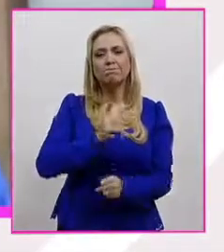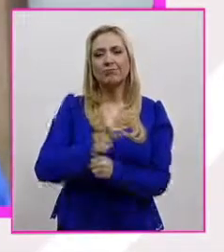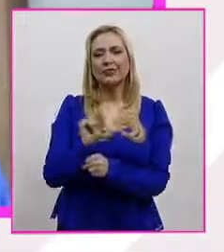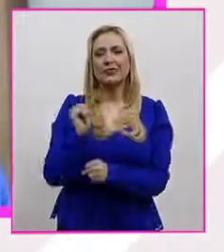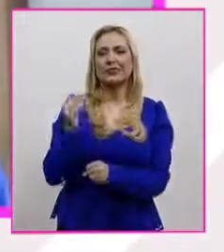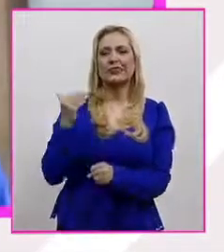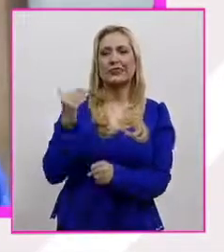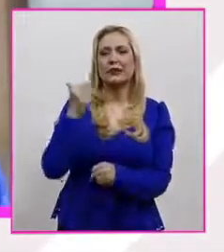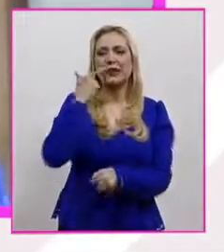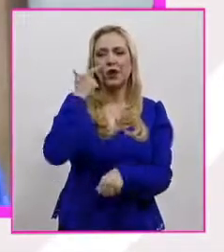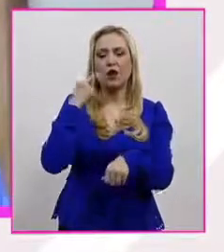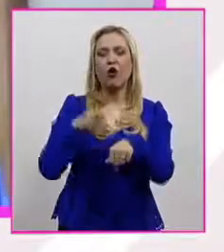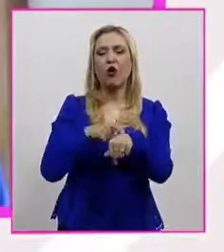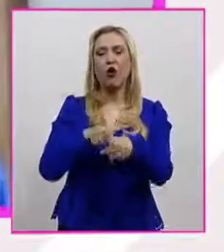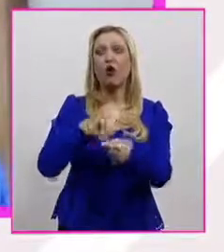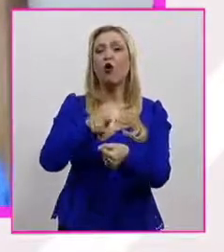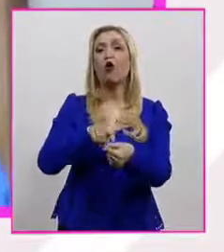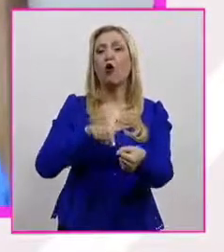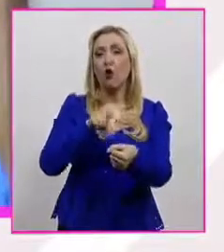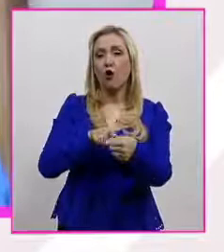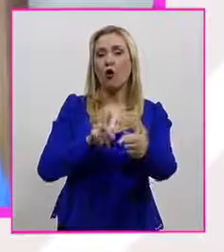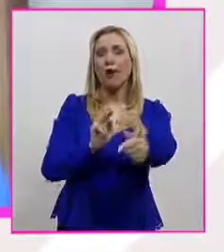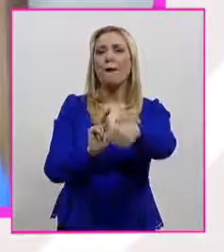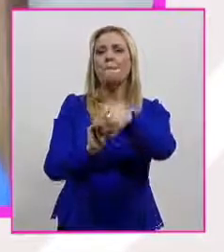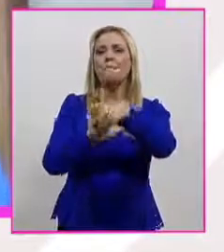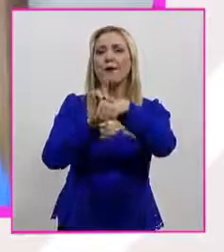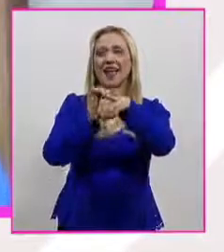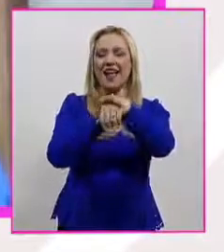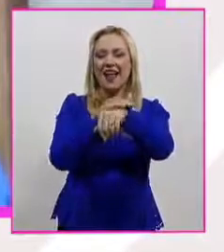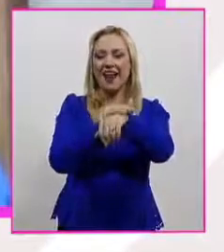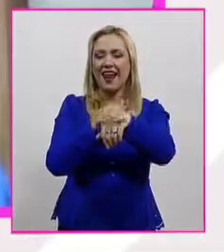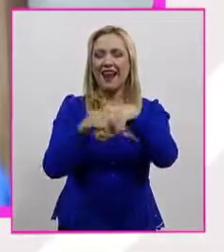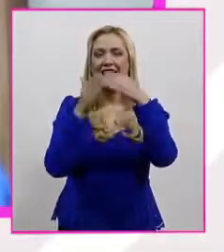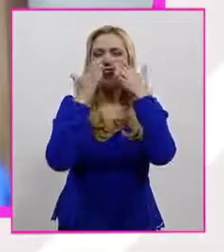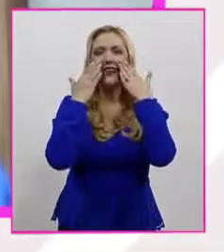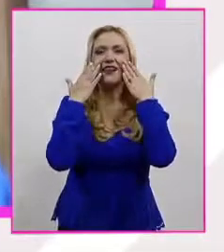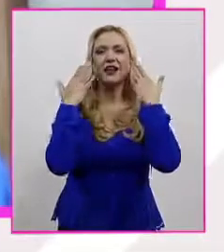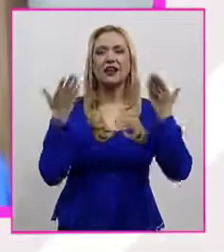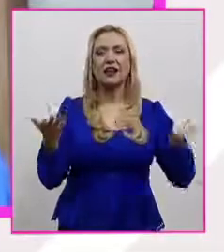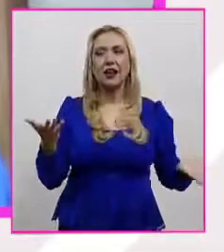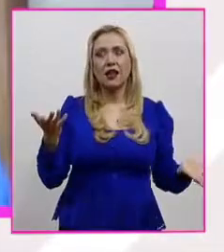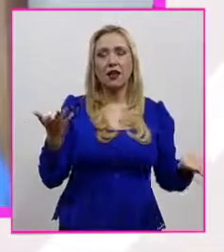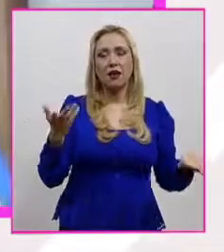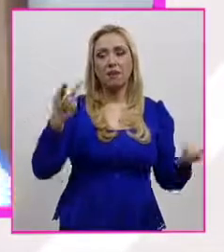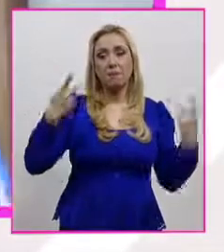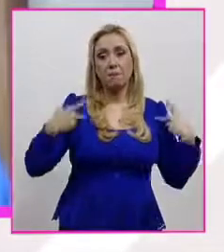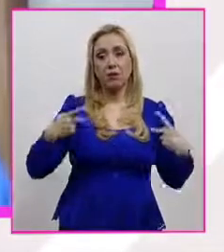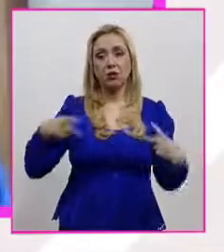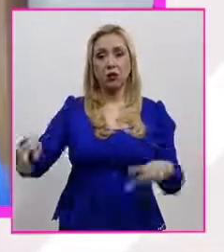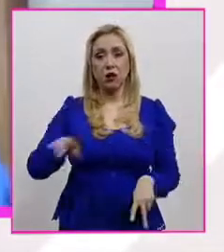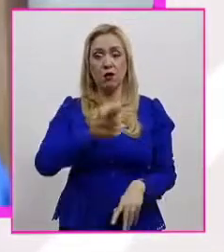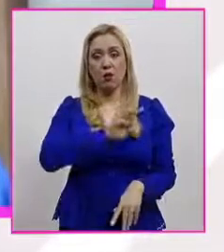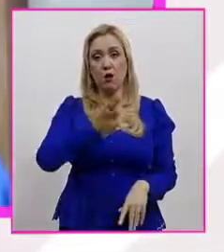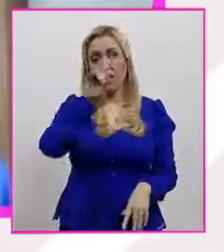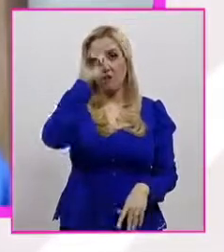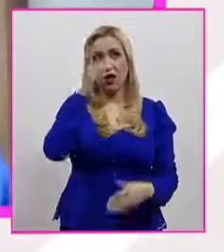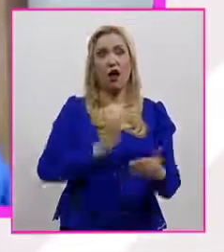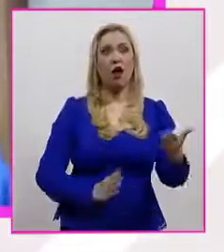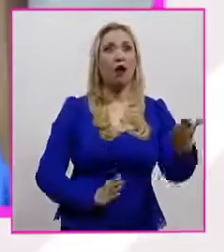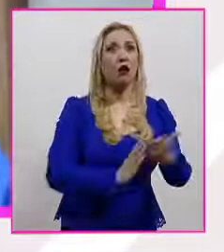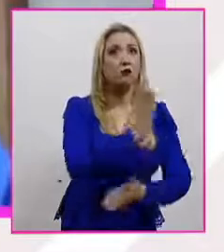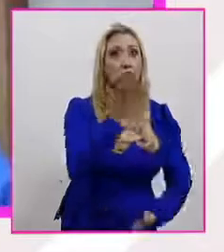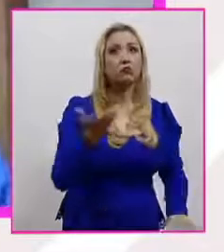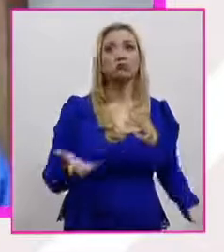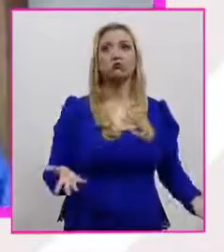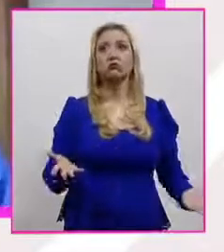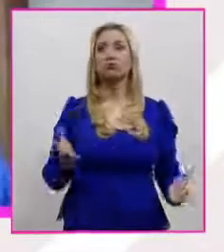de las personas, uno de los determinantes de qué tan fácil es para que una persona alcance mayores posiciones